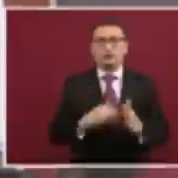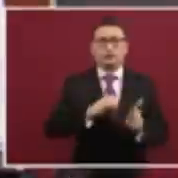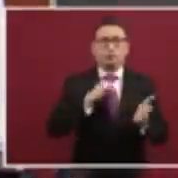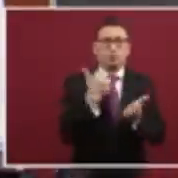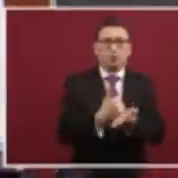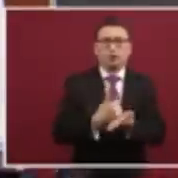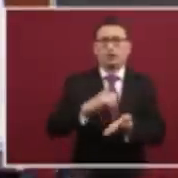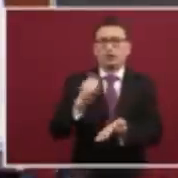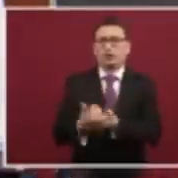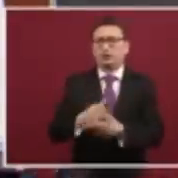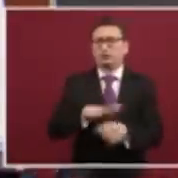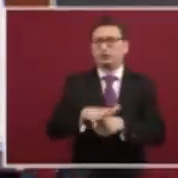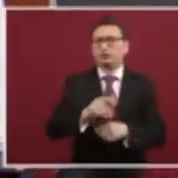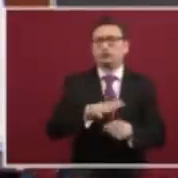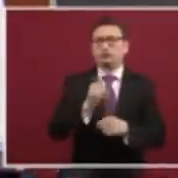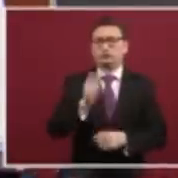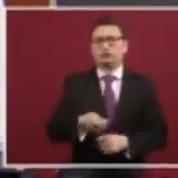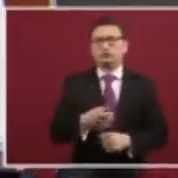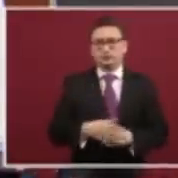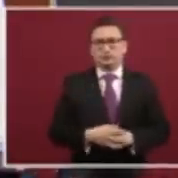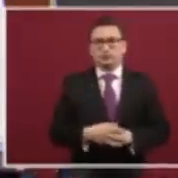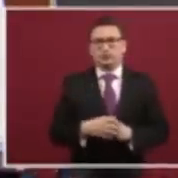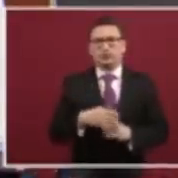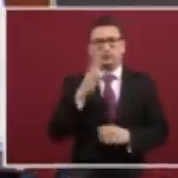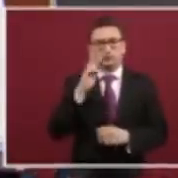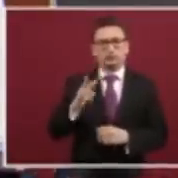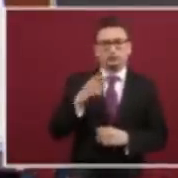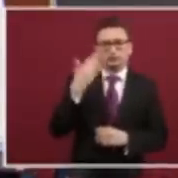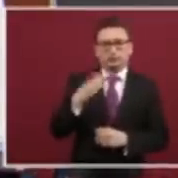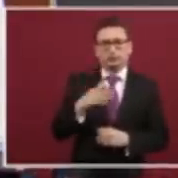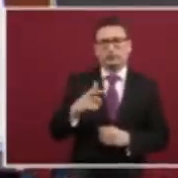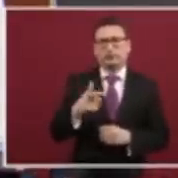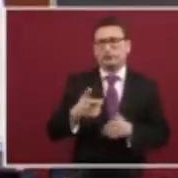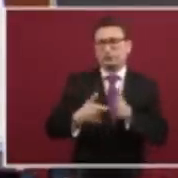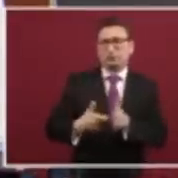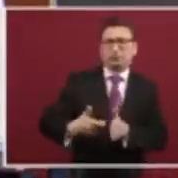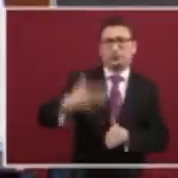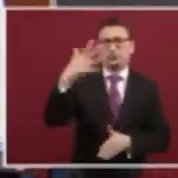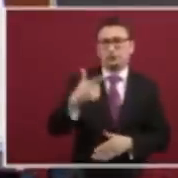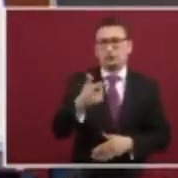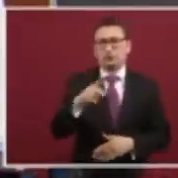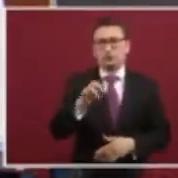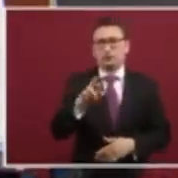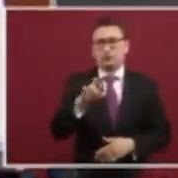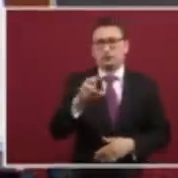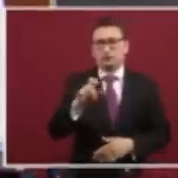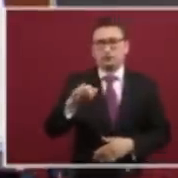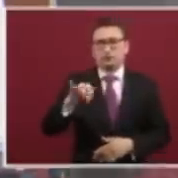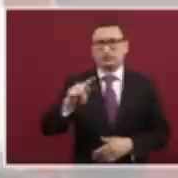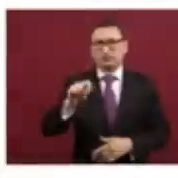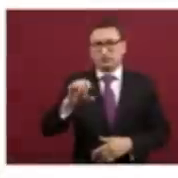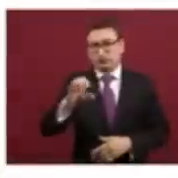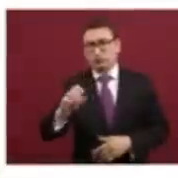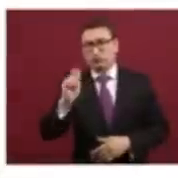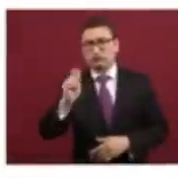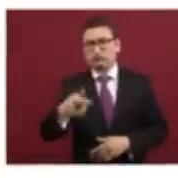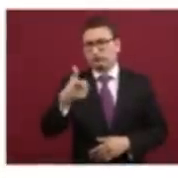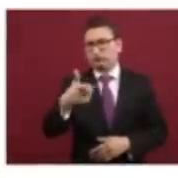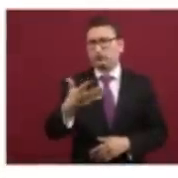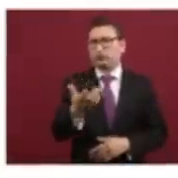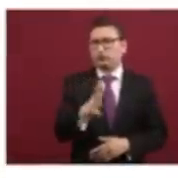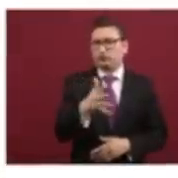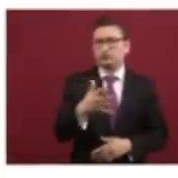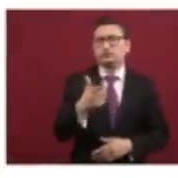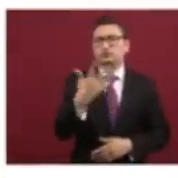por marcas podemos ver que el precio más alto lo tiene Gutiérrez Nieto, con un precio promedio